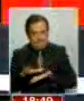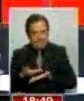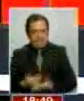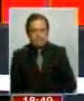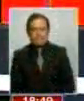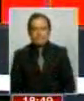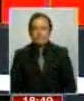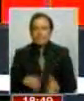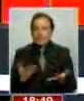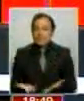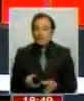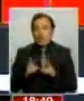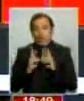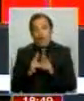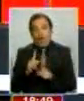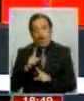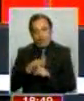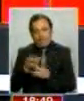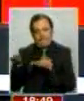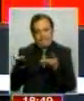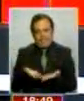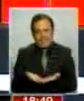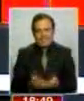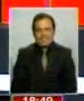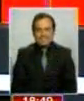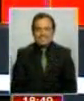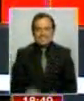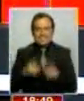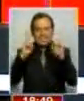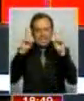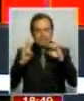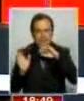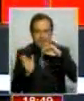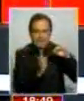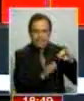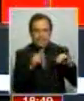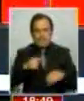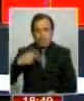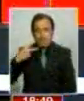Esperamos tenerlo pronto también. Y cambiamos de tema, avanzamos con las noticias.